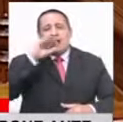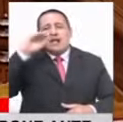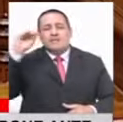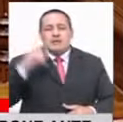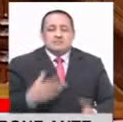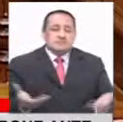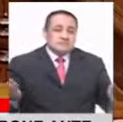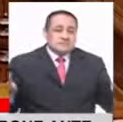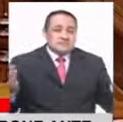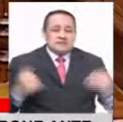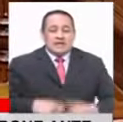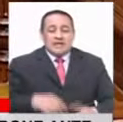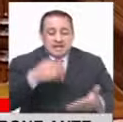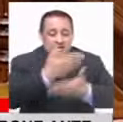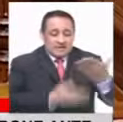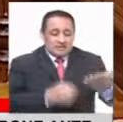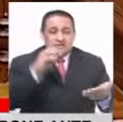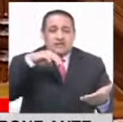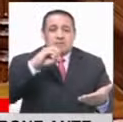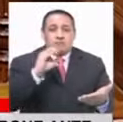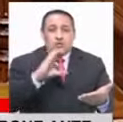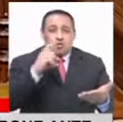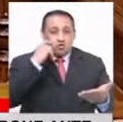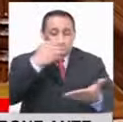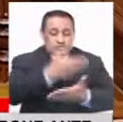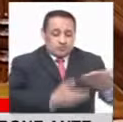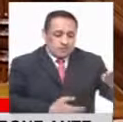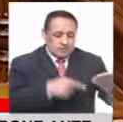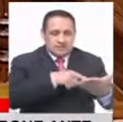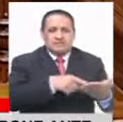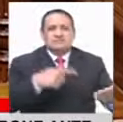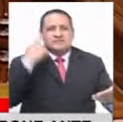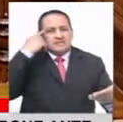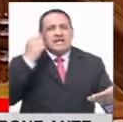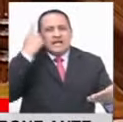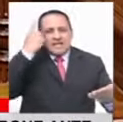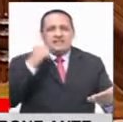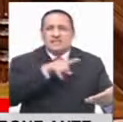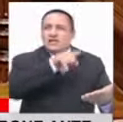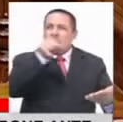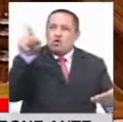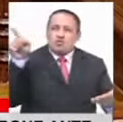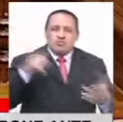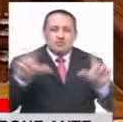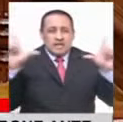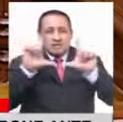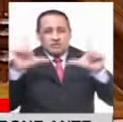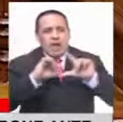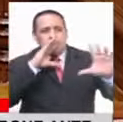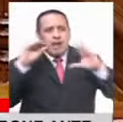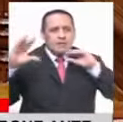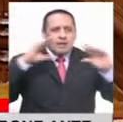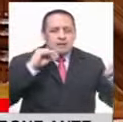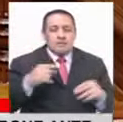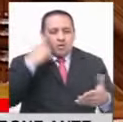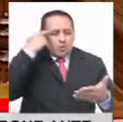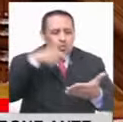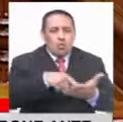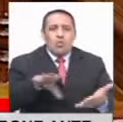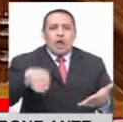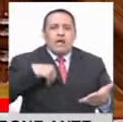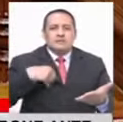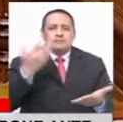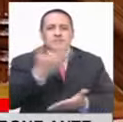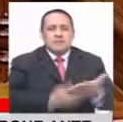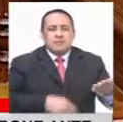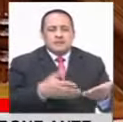moción es el mejor ejemplo de cómo el juicio mediático ha logrado que se admita una moción de vacancia.